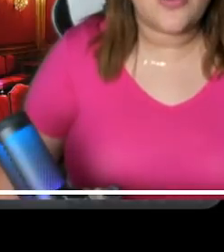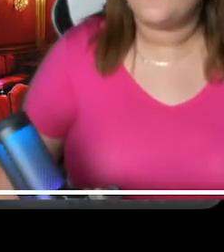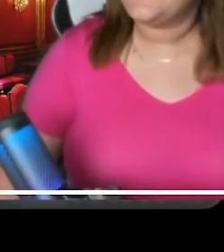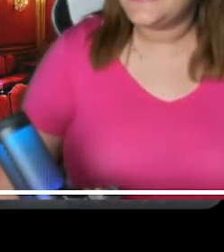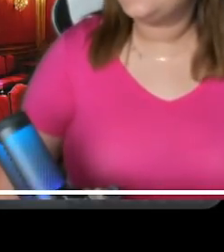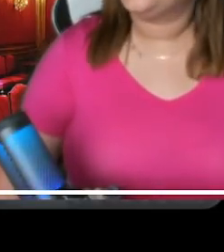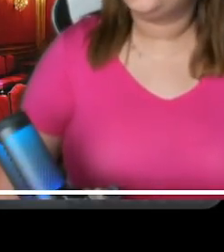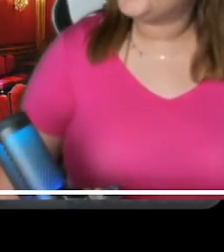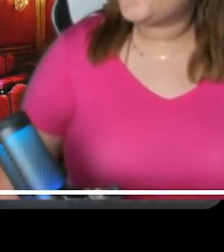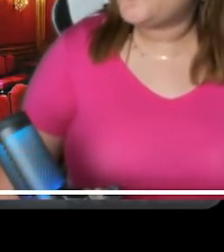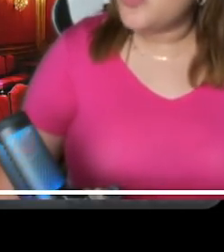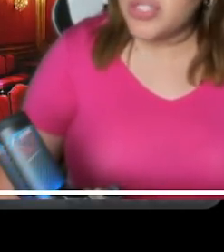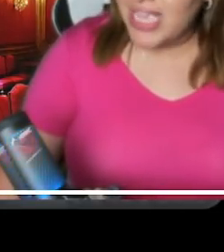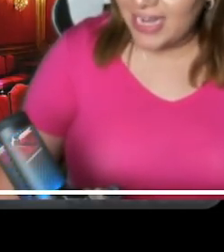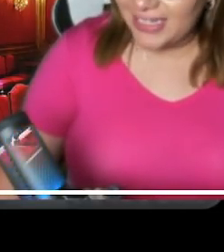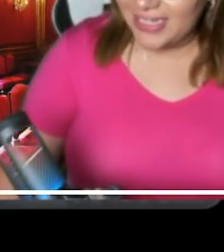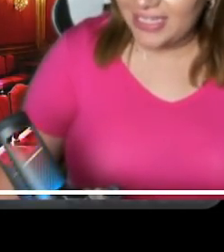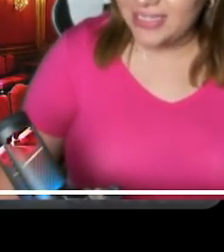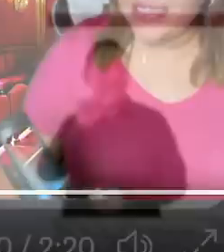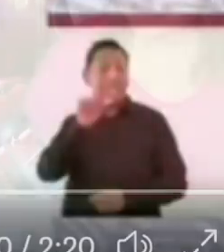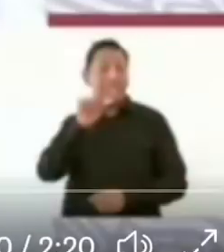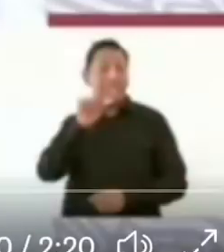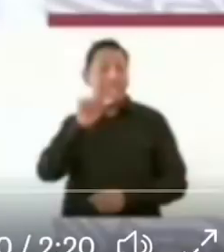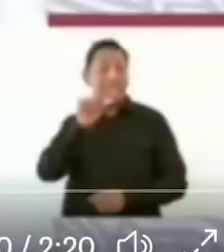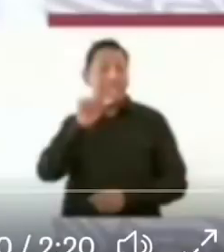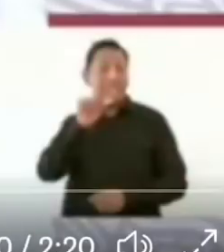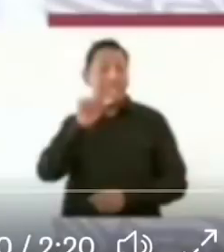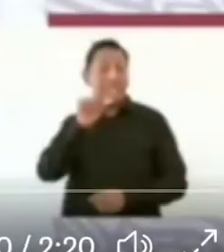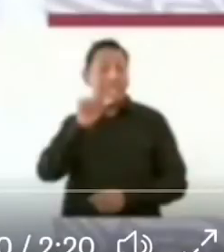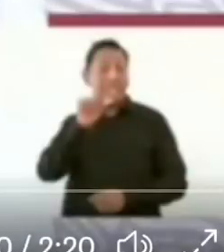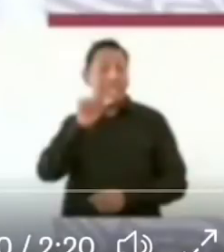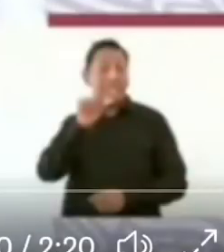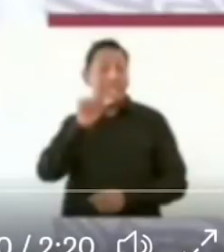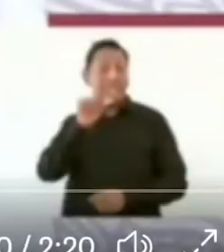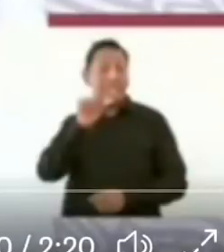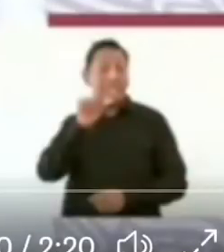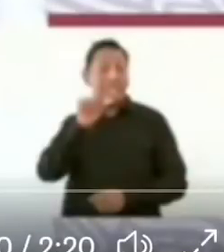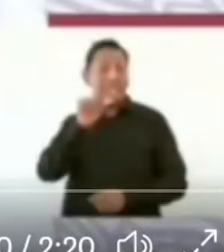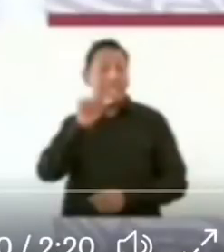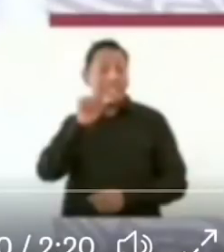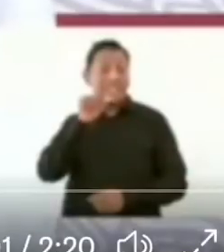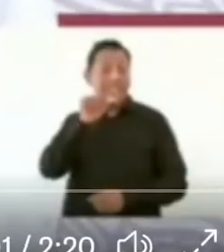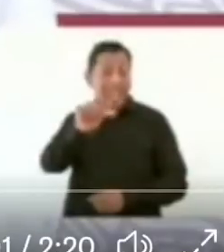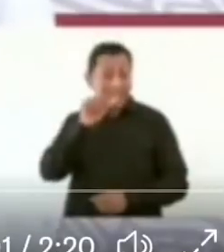de México, él no busca reelegirse. Se los dejó muy en claro.